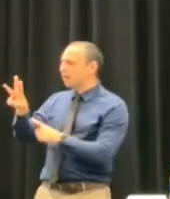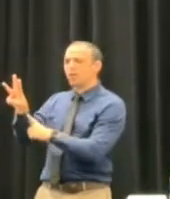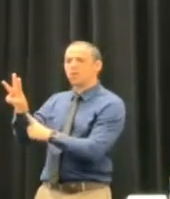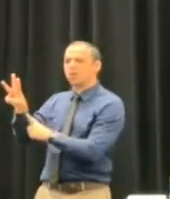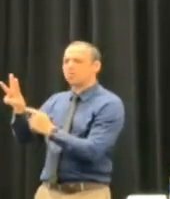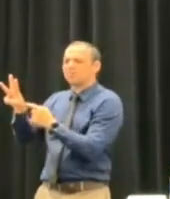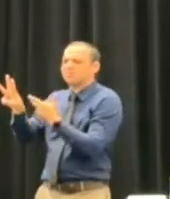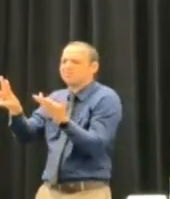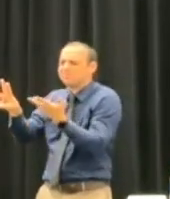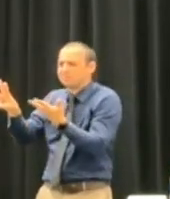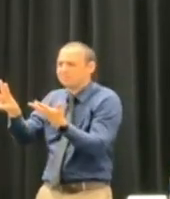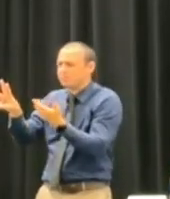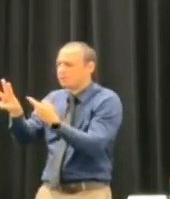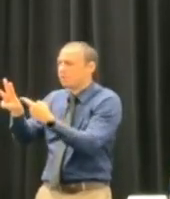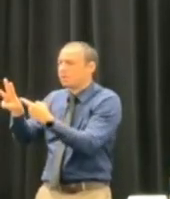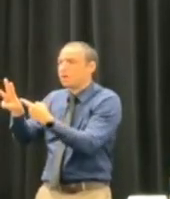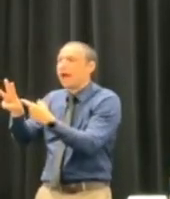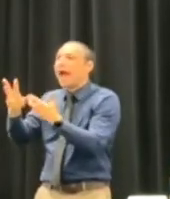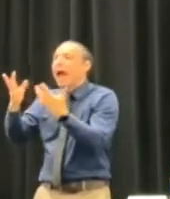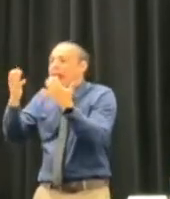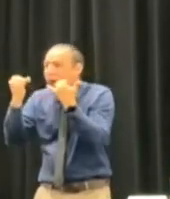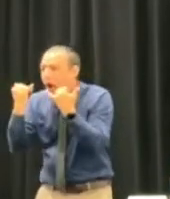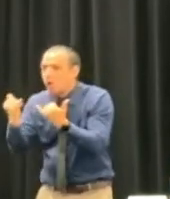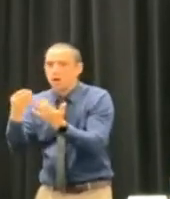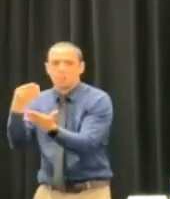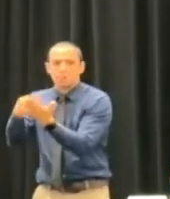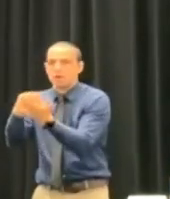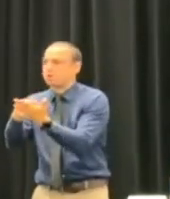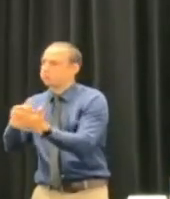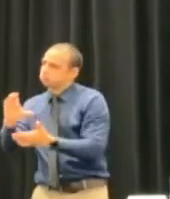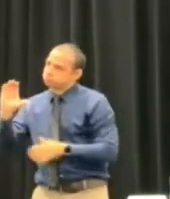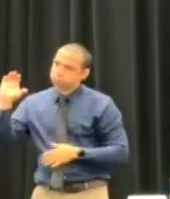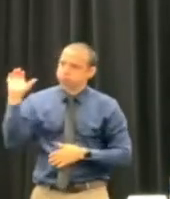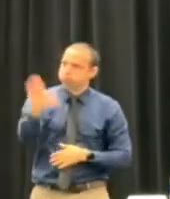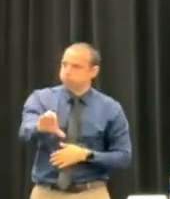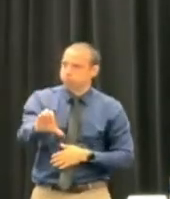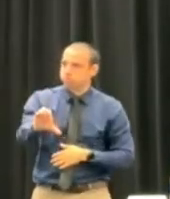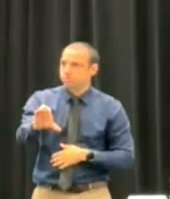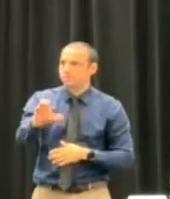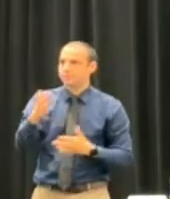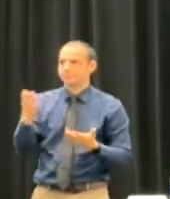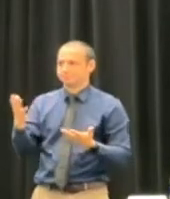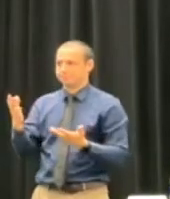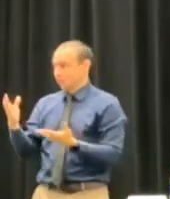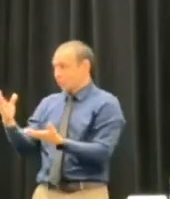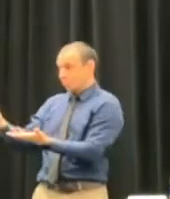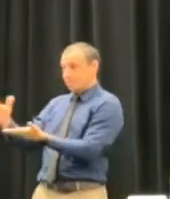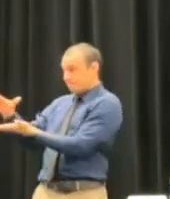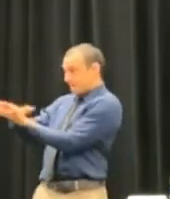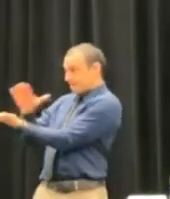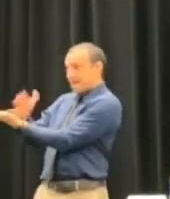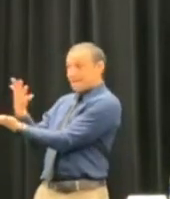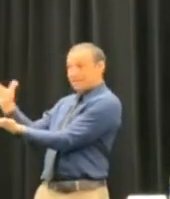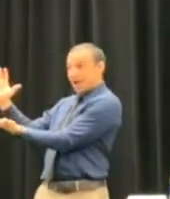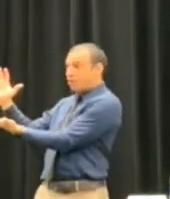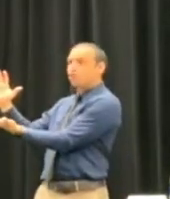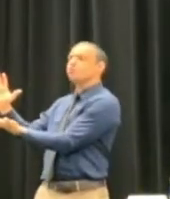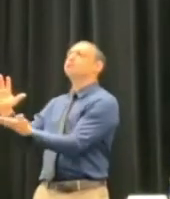mejoras directas a las facilidades así es que entendemos que esto va a continuar ocurriendo